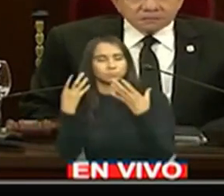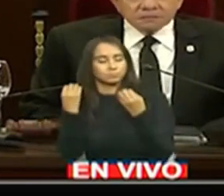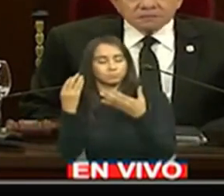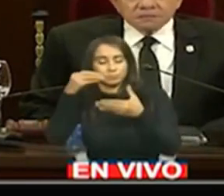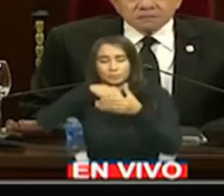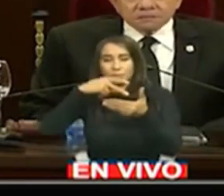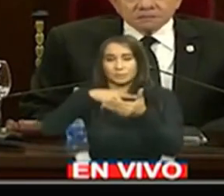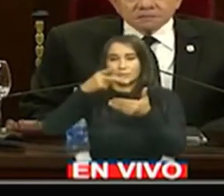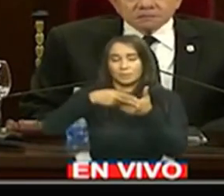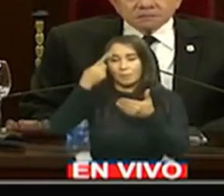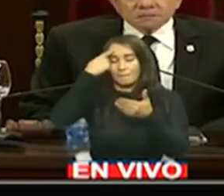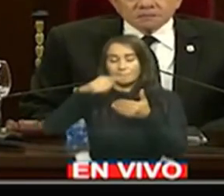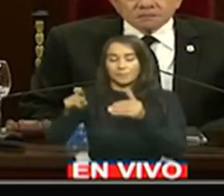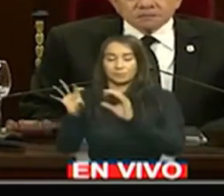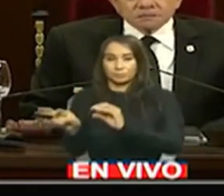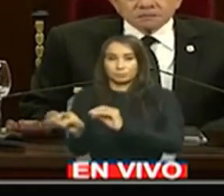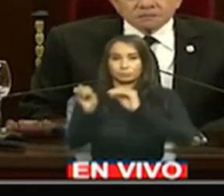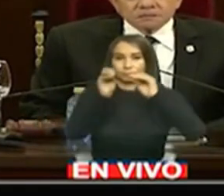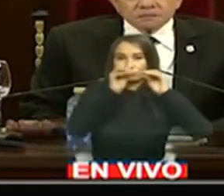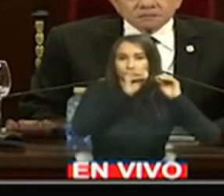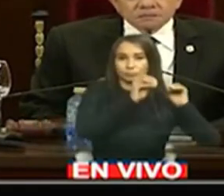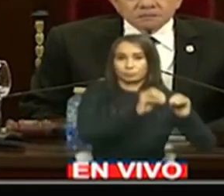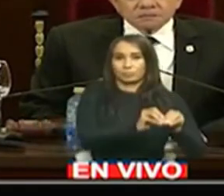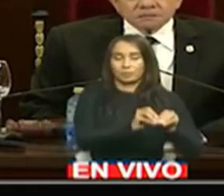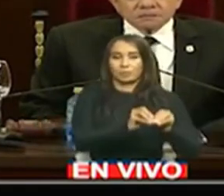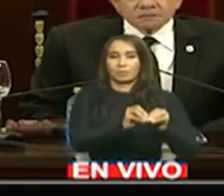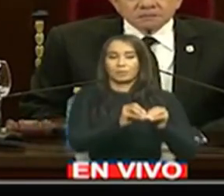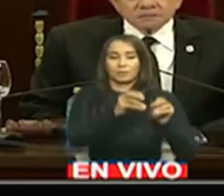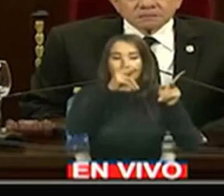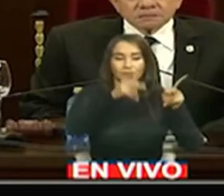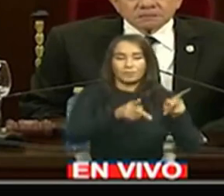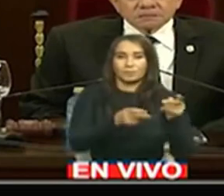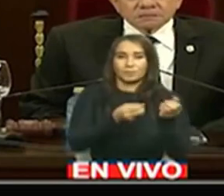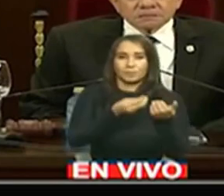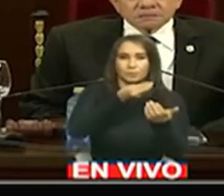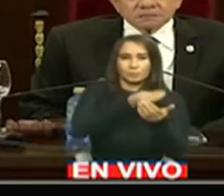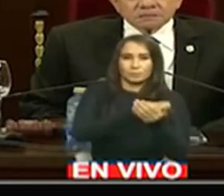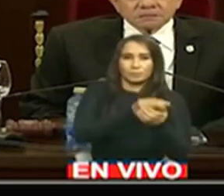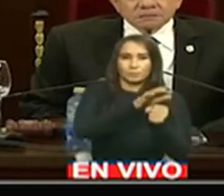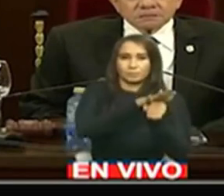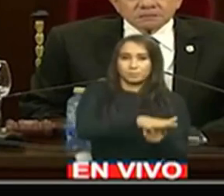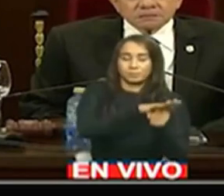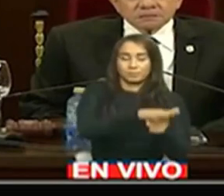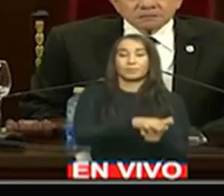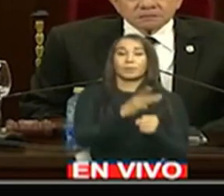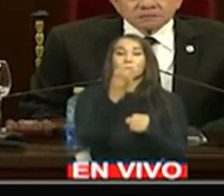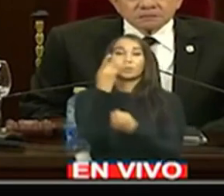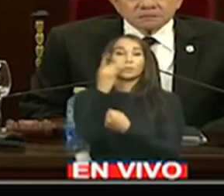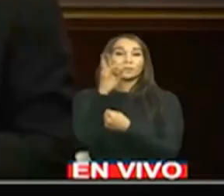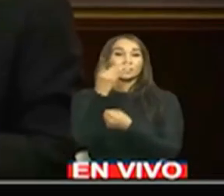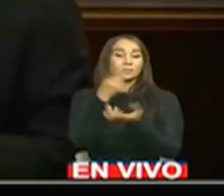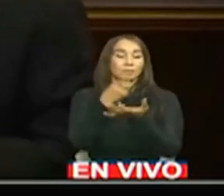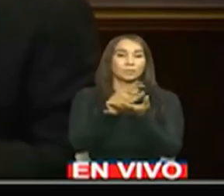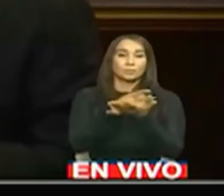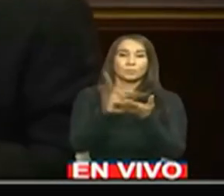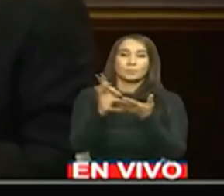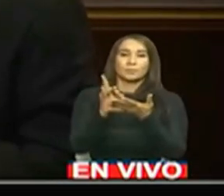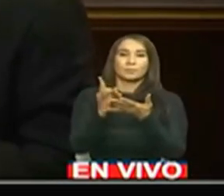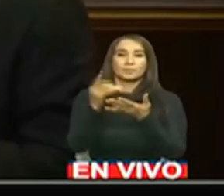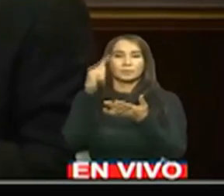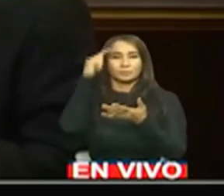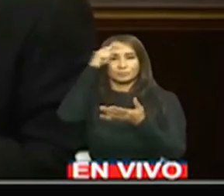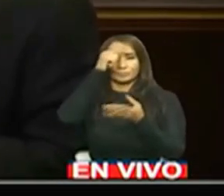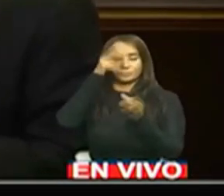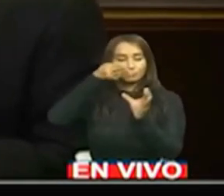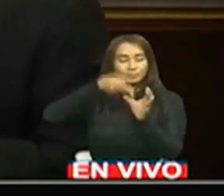para no trasladar a los consumidores todo el incremento que se ha producido en los últimos 18 meses en los precios internacionales del